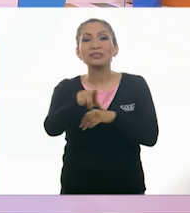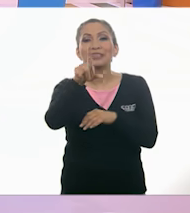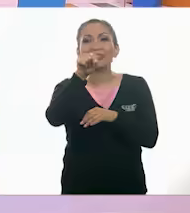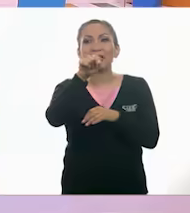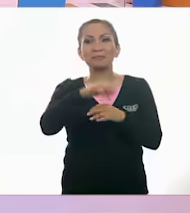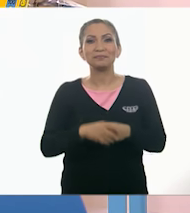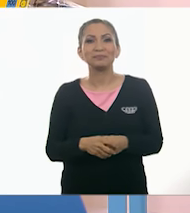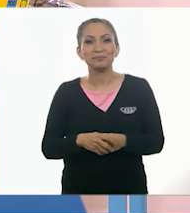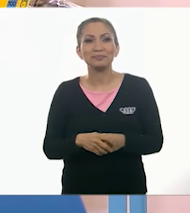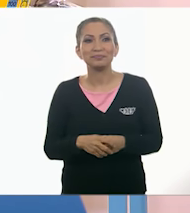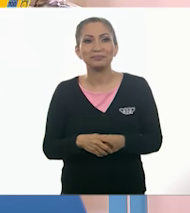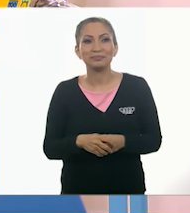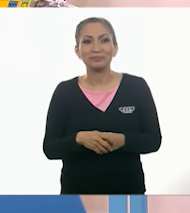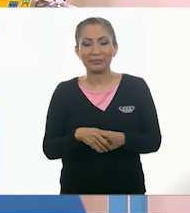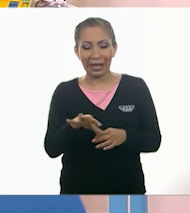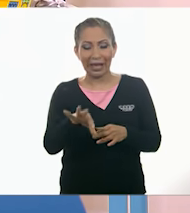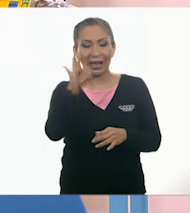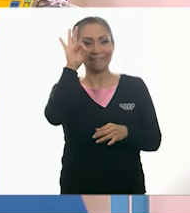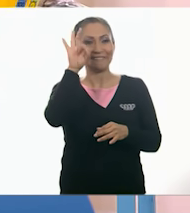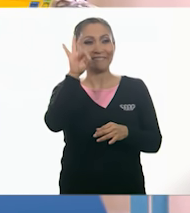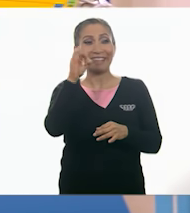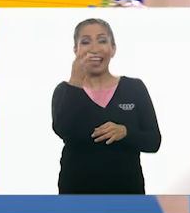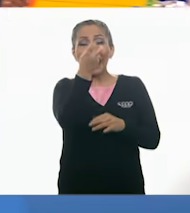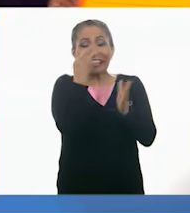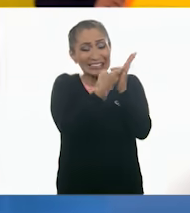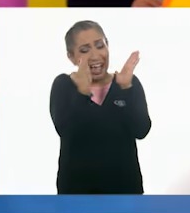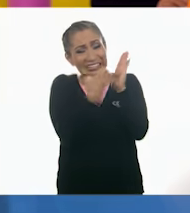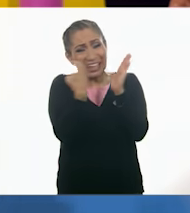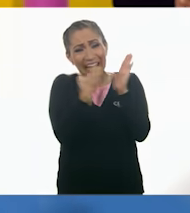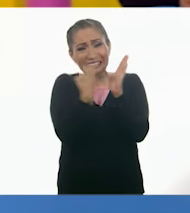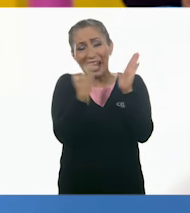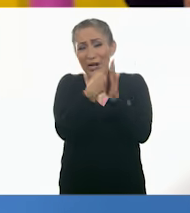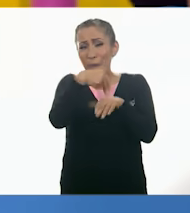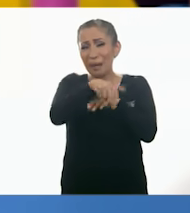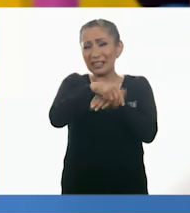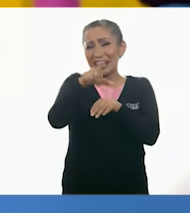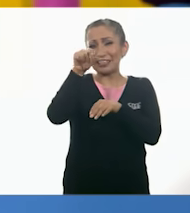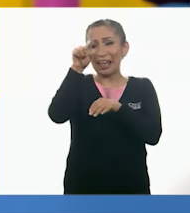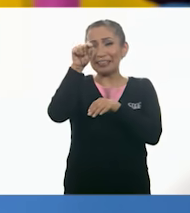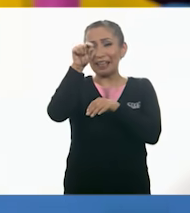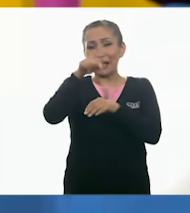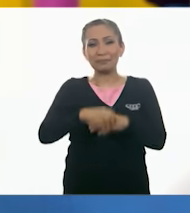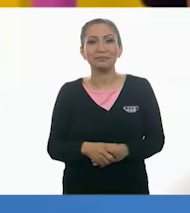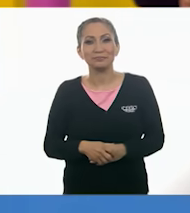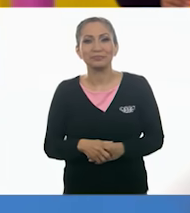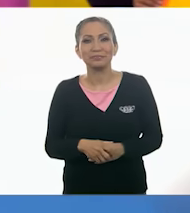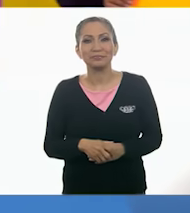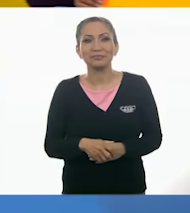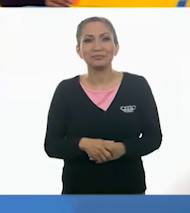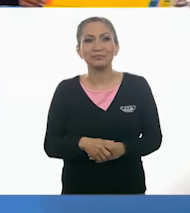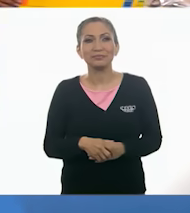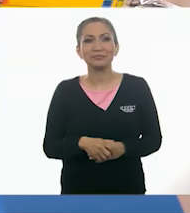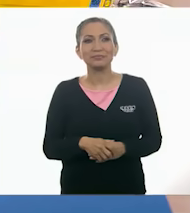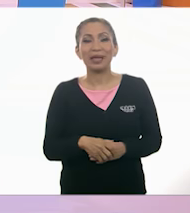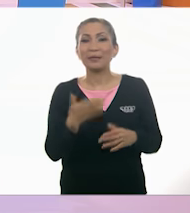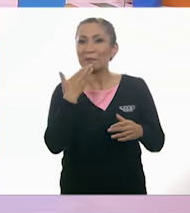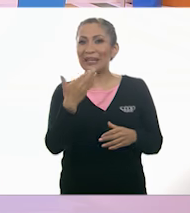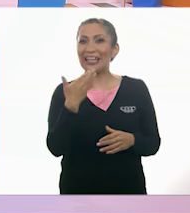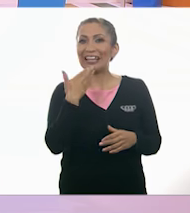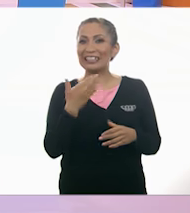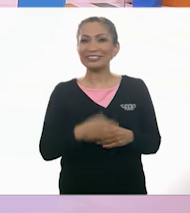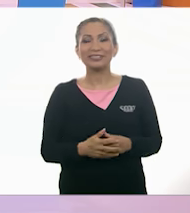70. Y aquí está. ¡Y aquí está! ¡El número 70! Muy